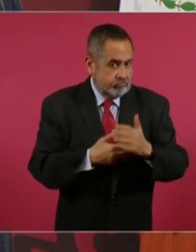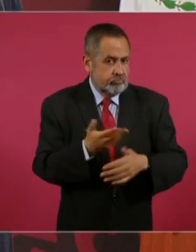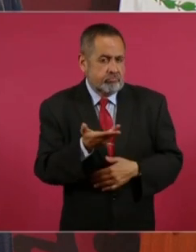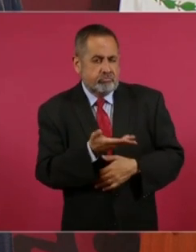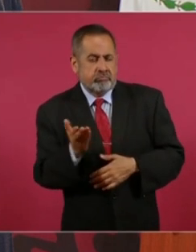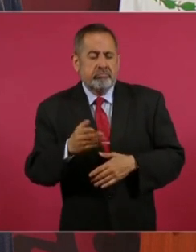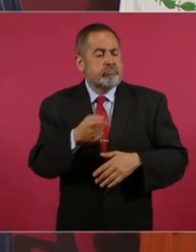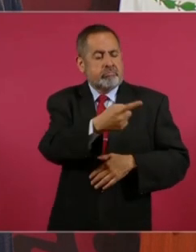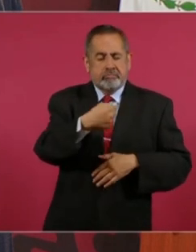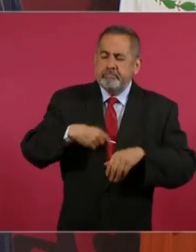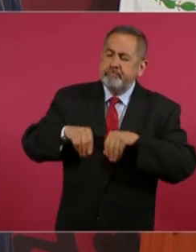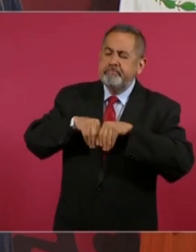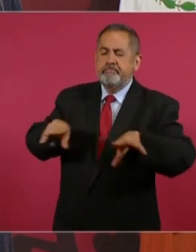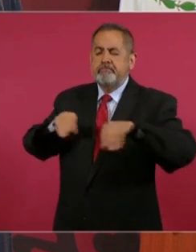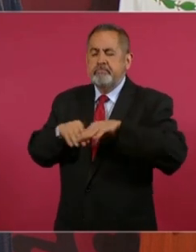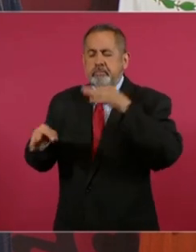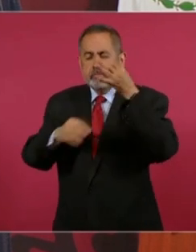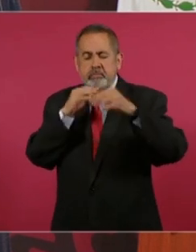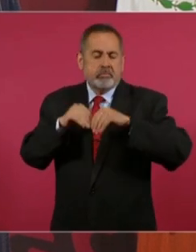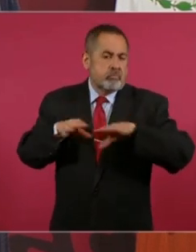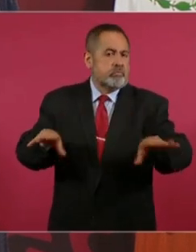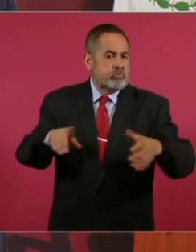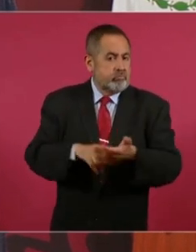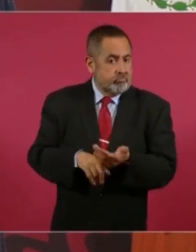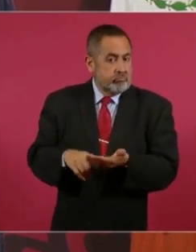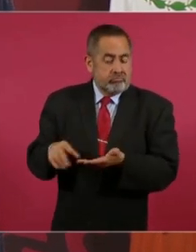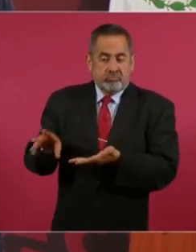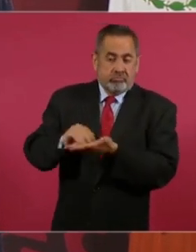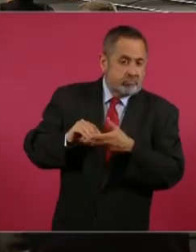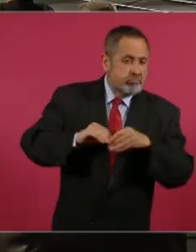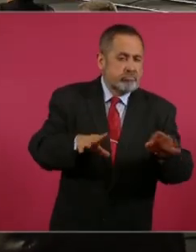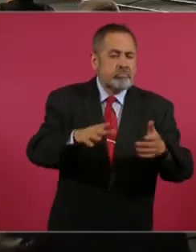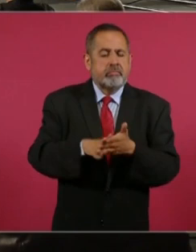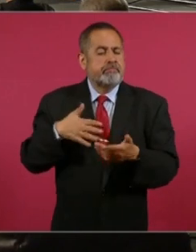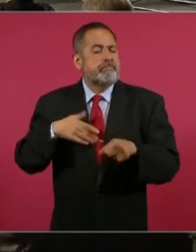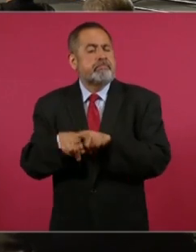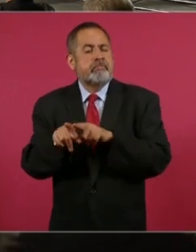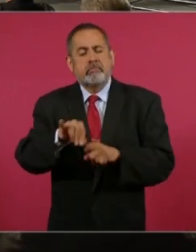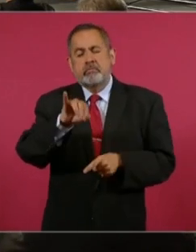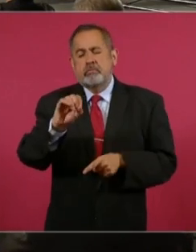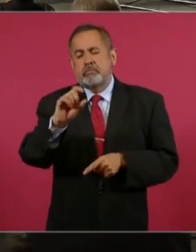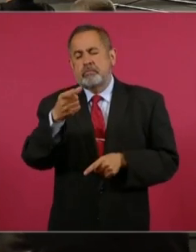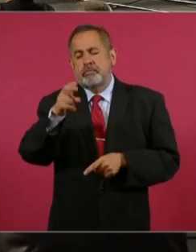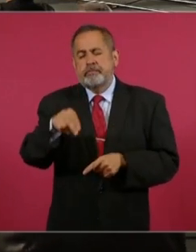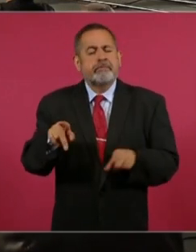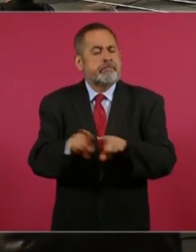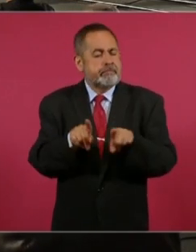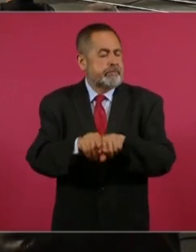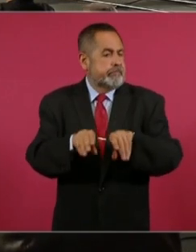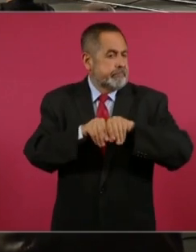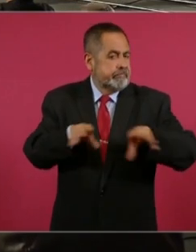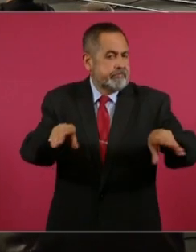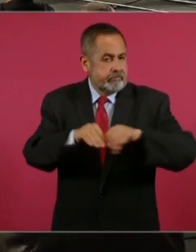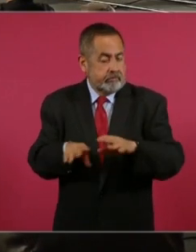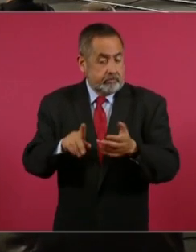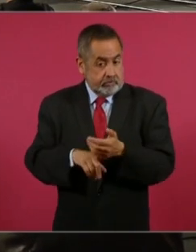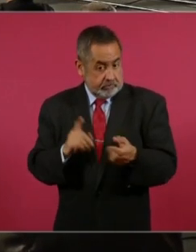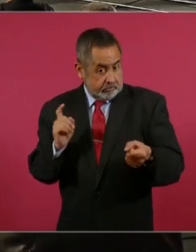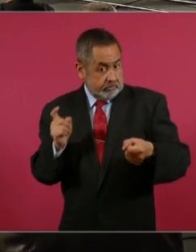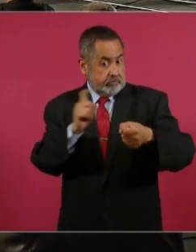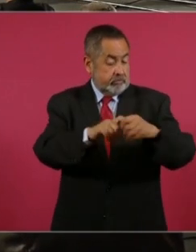a viralizar la nota en sus redes, y mi hermano Joaquín López Dóriga, que desde el día uno que entré al Universal me